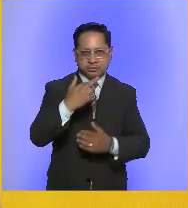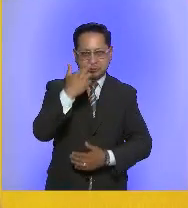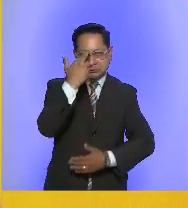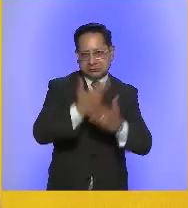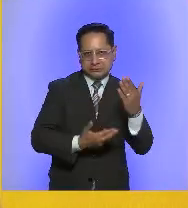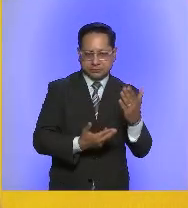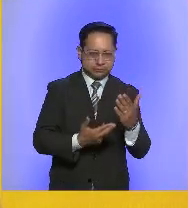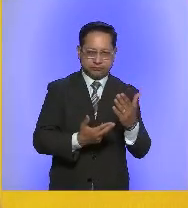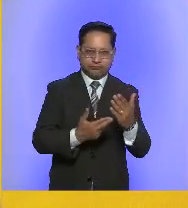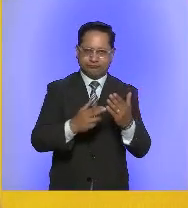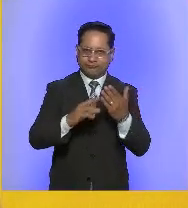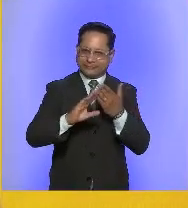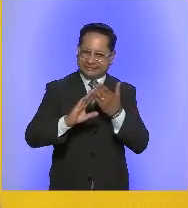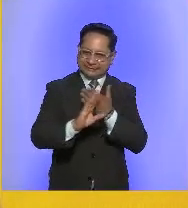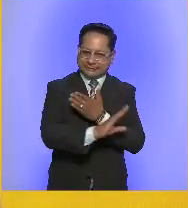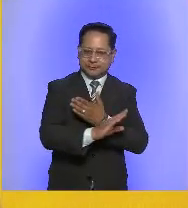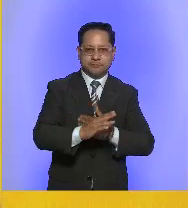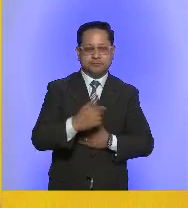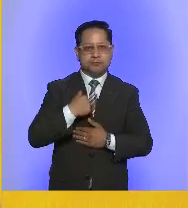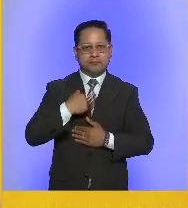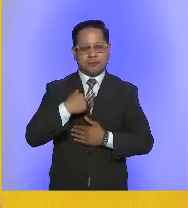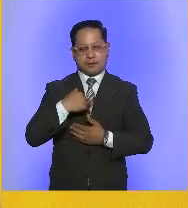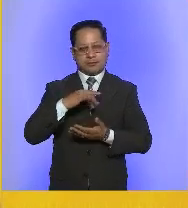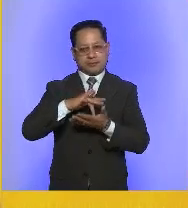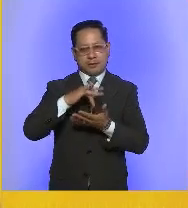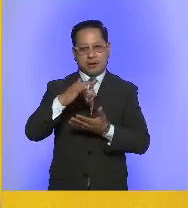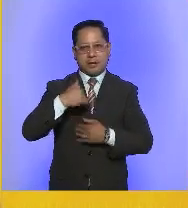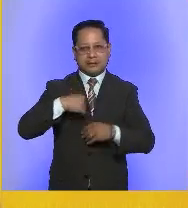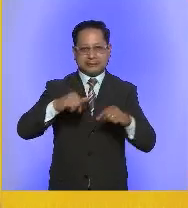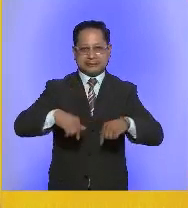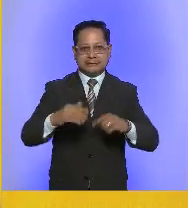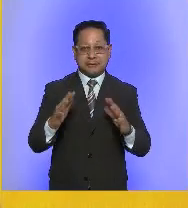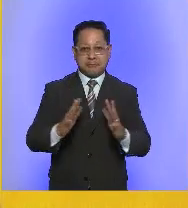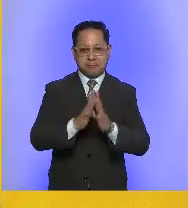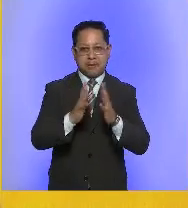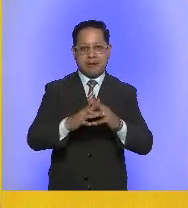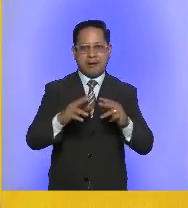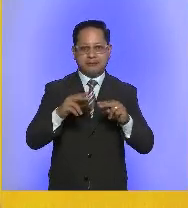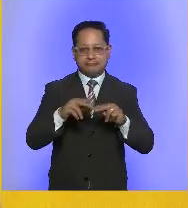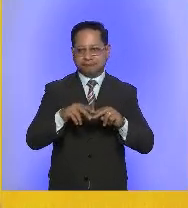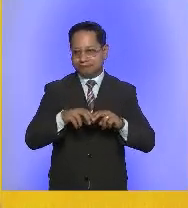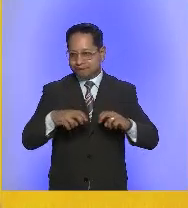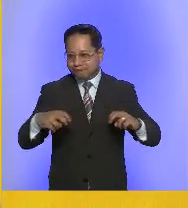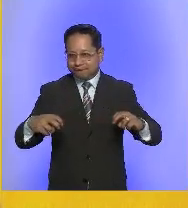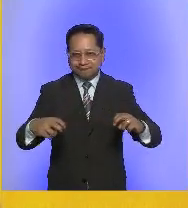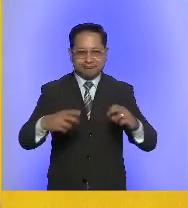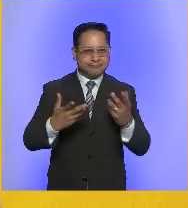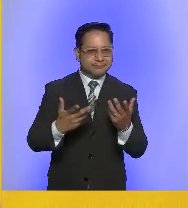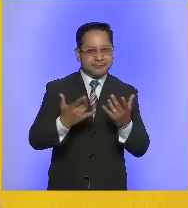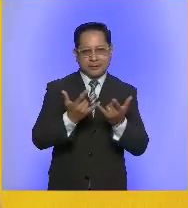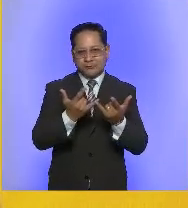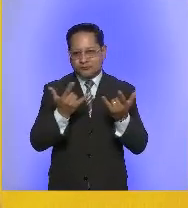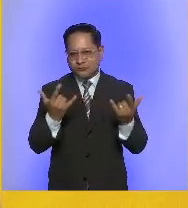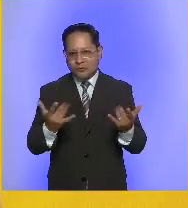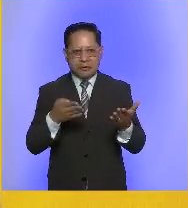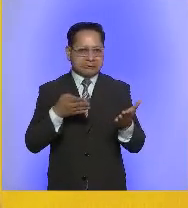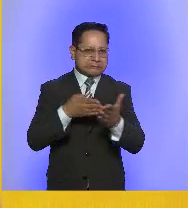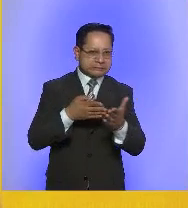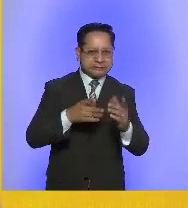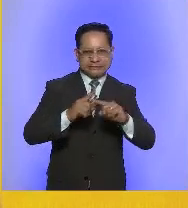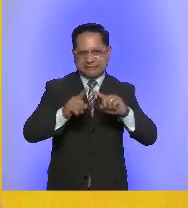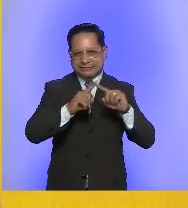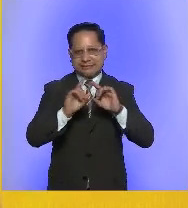Agradezco la oportunidad de participar en este panel de experiencias y retos en los procesos electorales. La prevención de